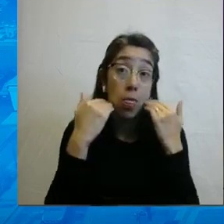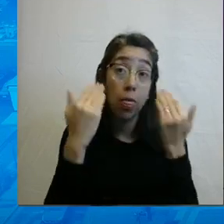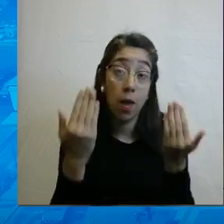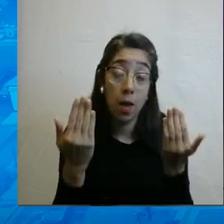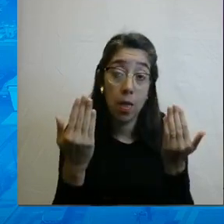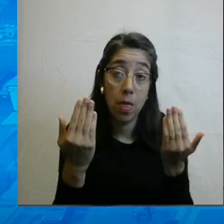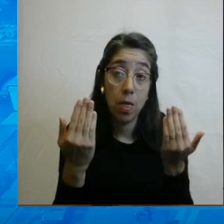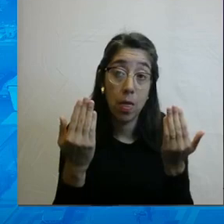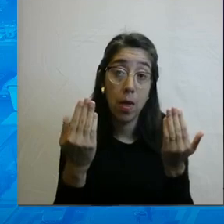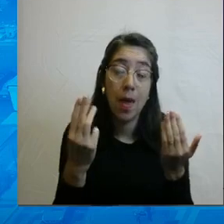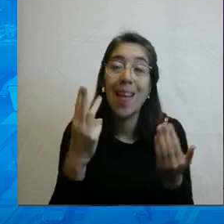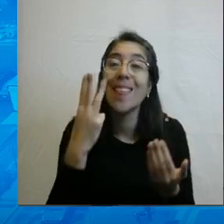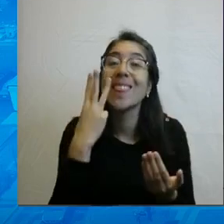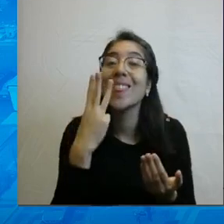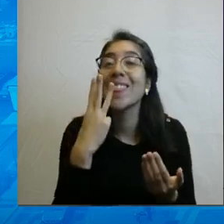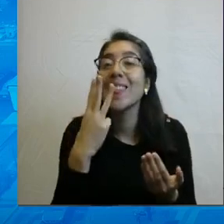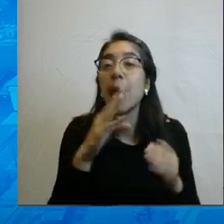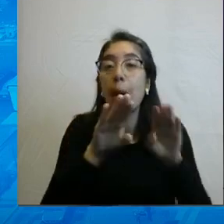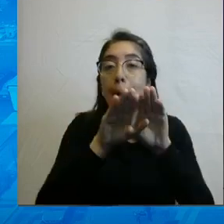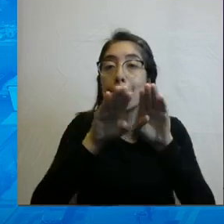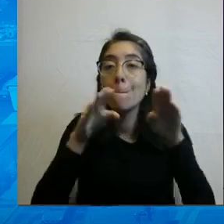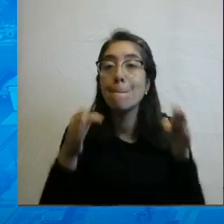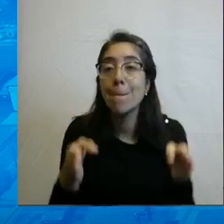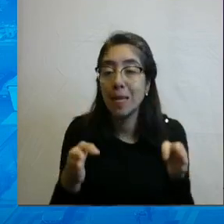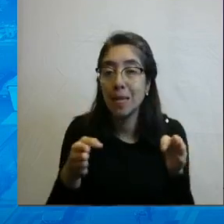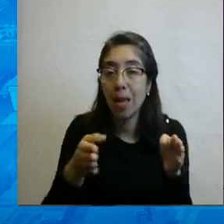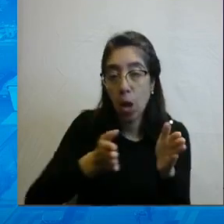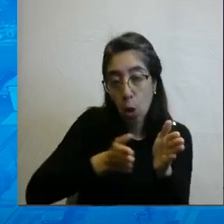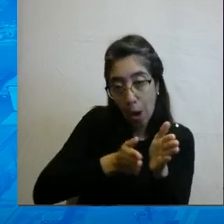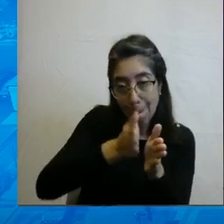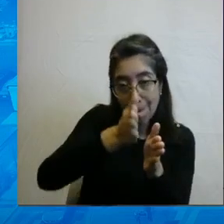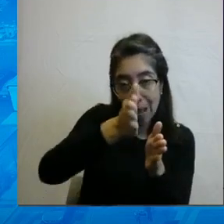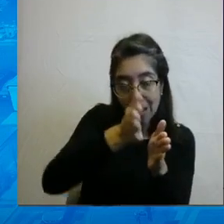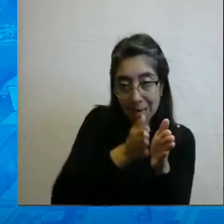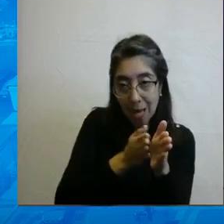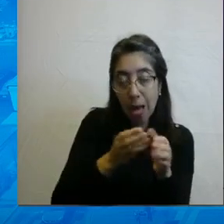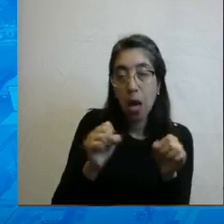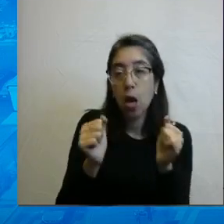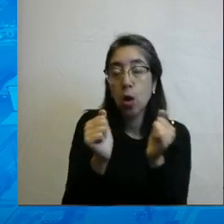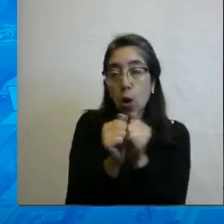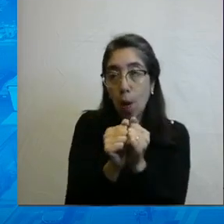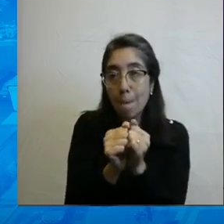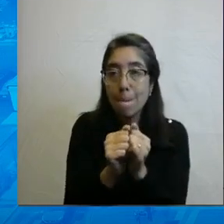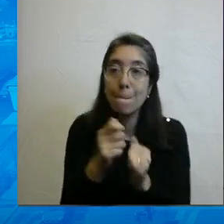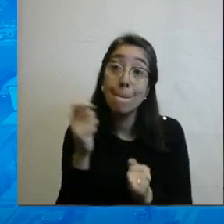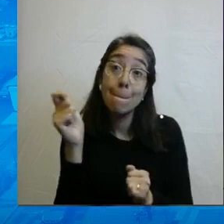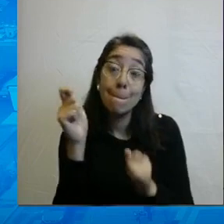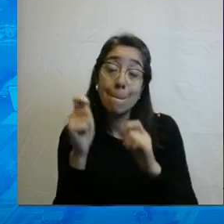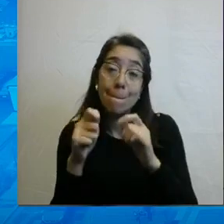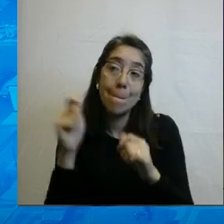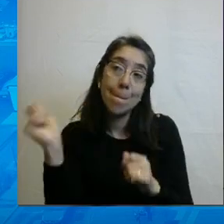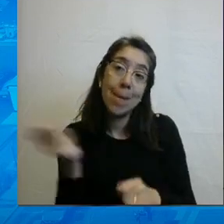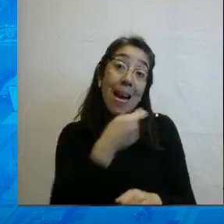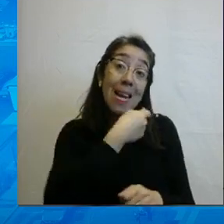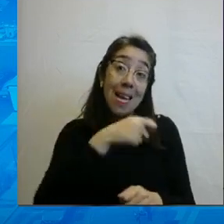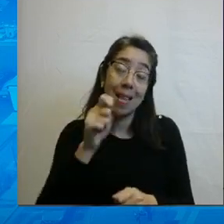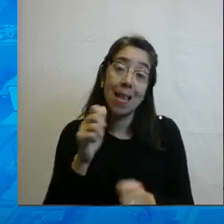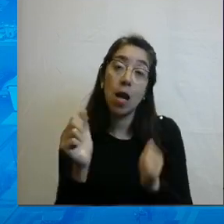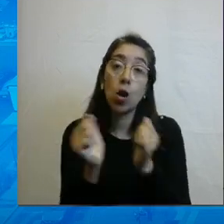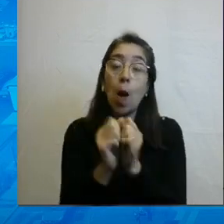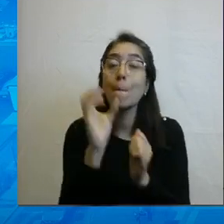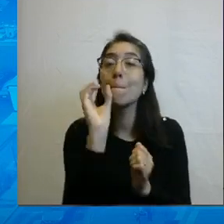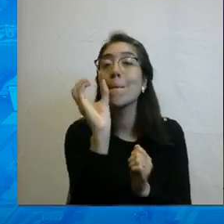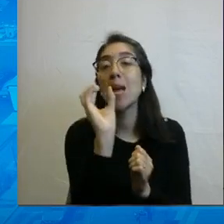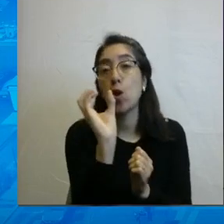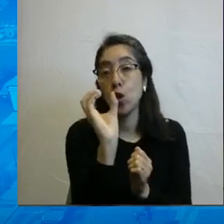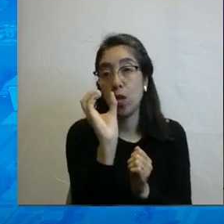municipalidad, 3 mesas de ping-pong con sus mallas respectivas, con sus paletas, sus pelotas. Porque a pesar, si ustedes nos dicen que